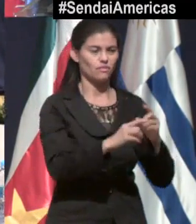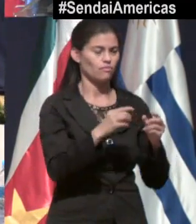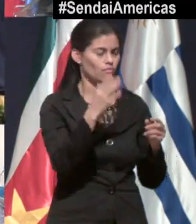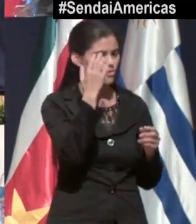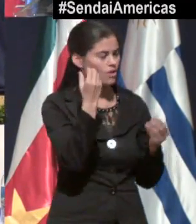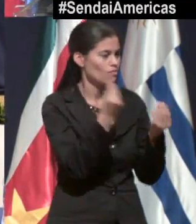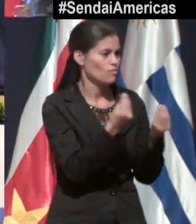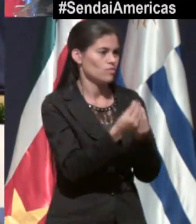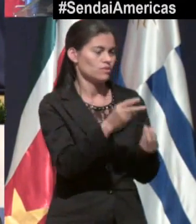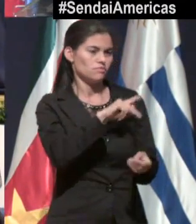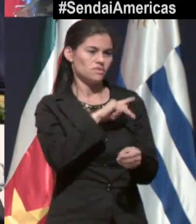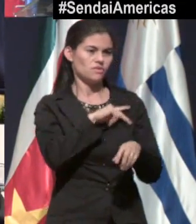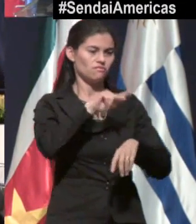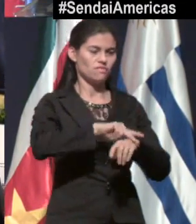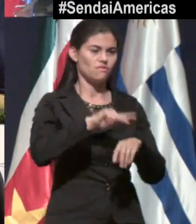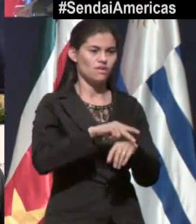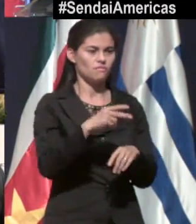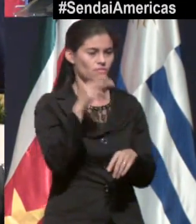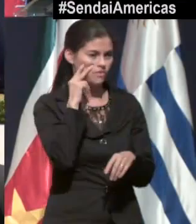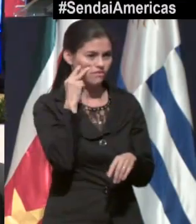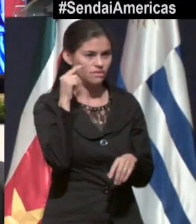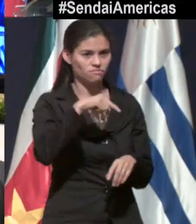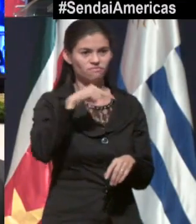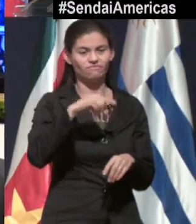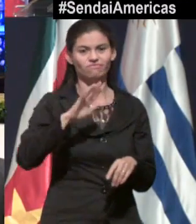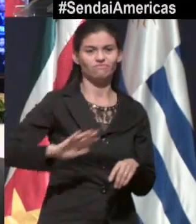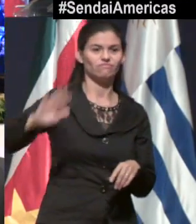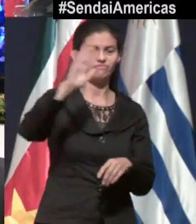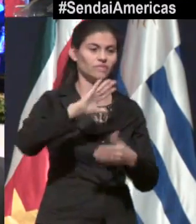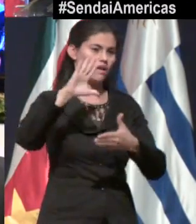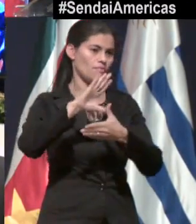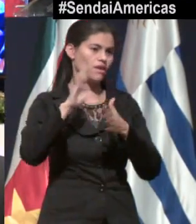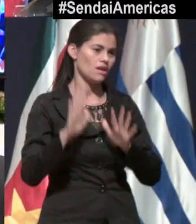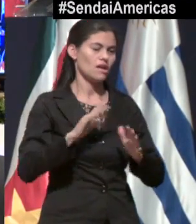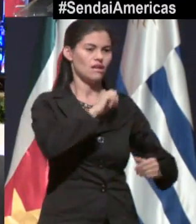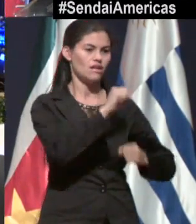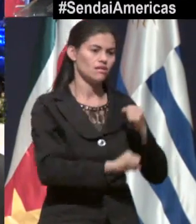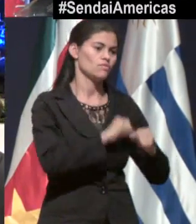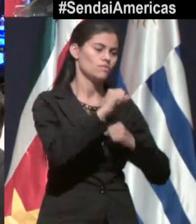de ciudadanas y ciudadanos de nuestras Américas todos los años.